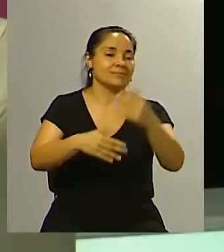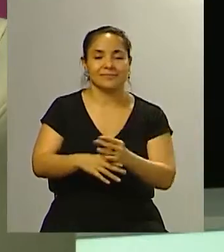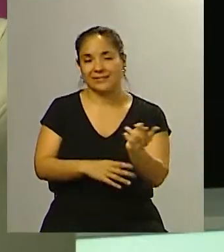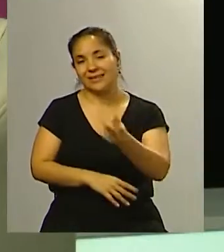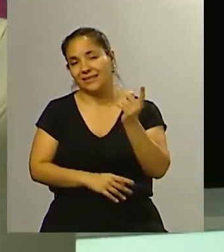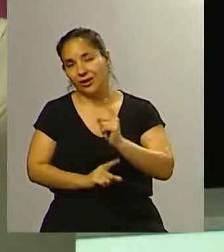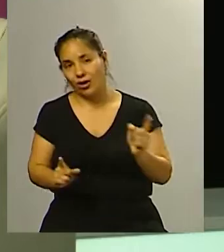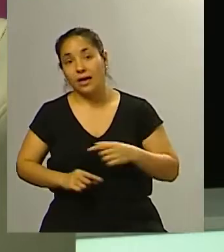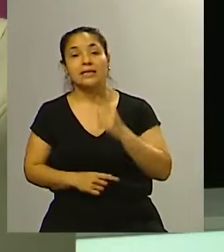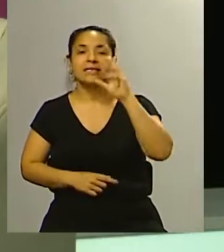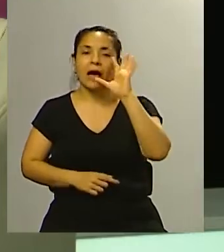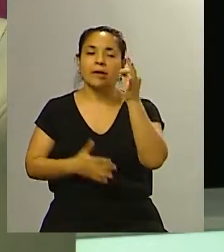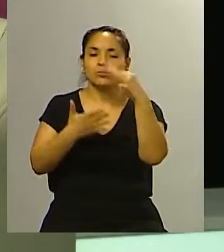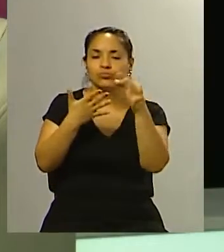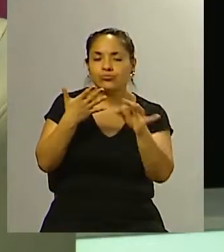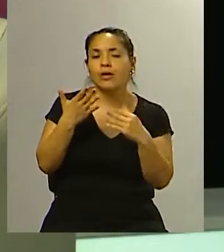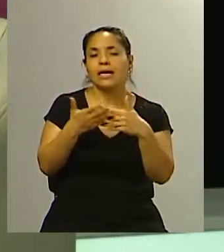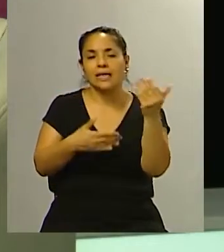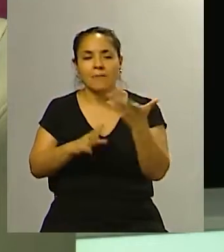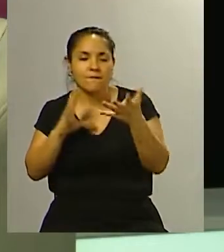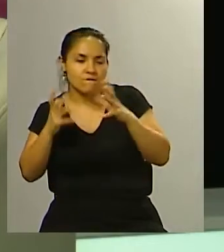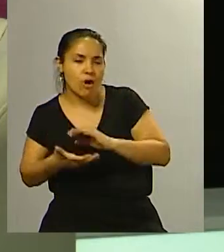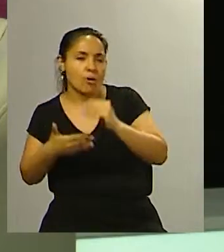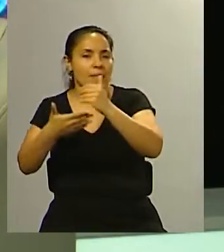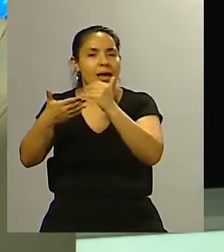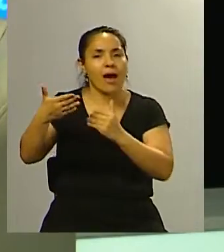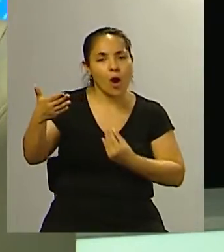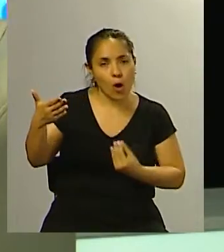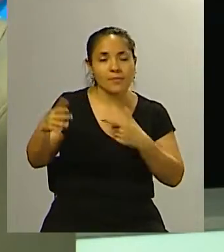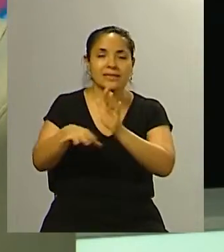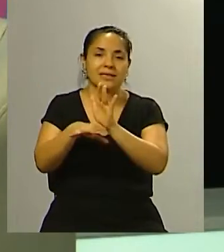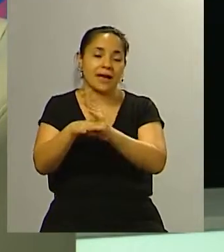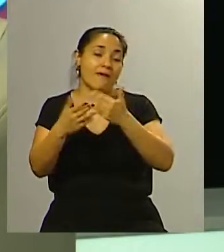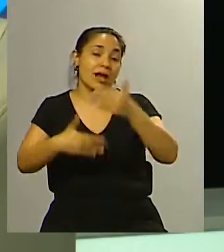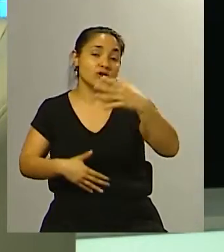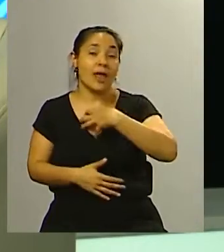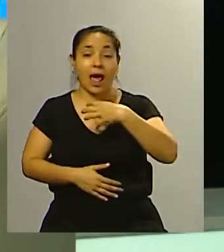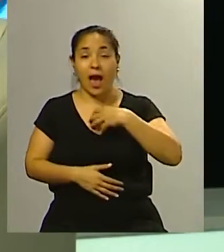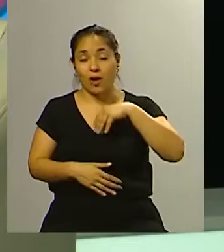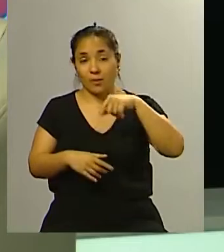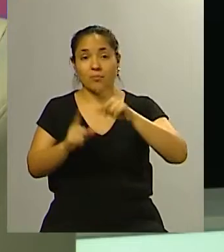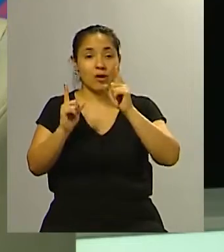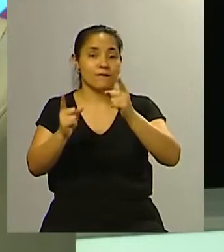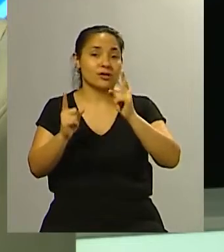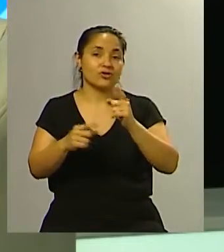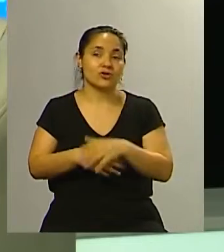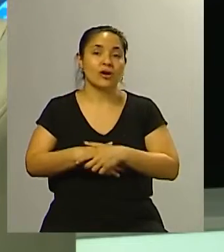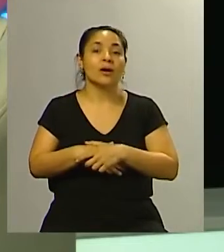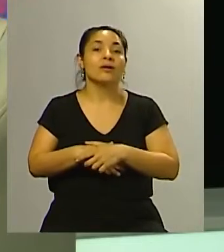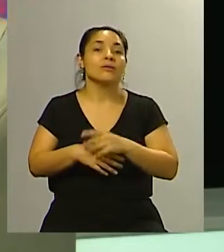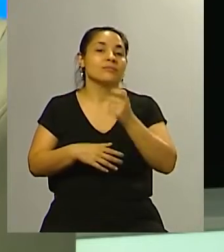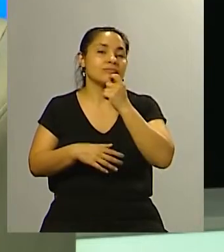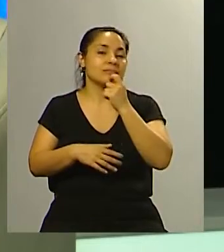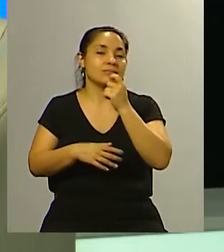saber qué criterios, saber cuáles son los formatos, y esto desde la evaluación áulica, en donde un docente no podría implementar una